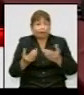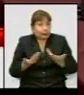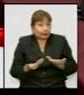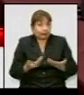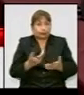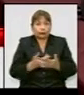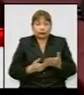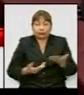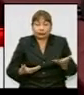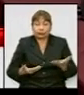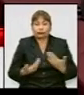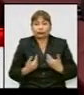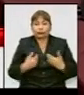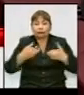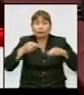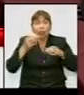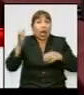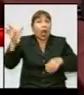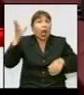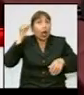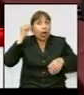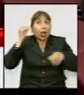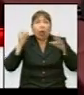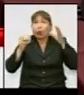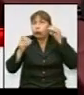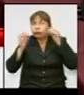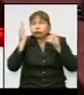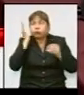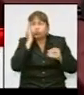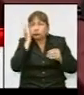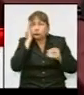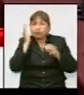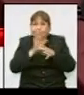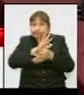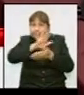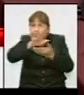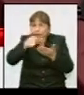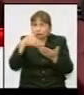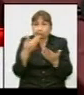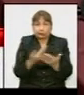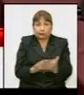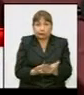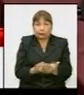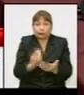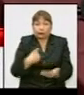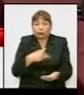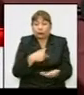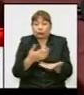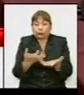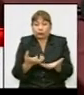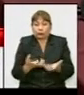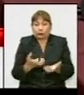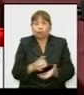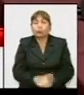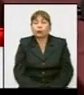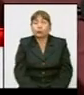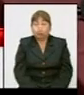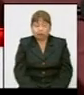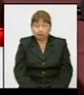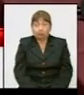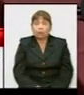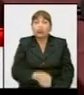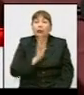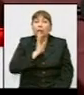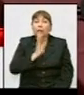tener nuestra información disponible, confidencial e íntegra al alcance de nosotros cuando nosotros querramos. Estamos hablando